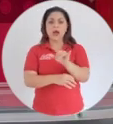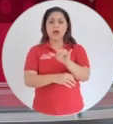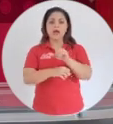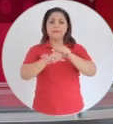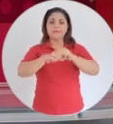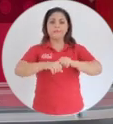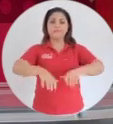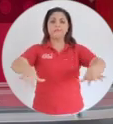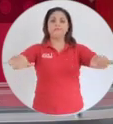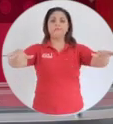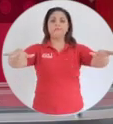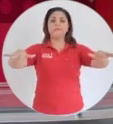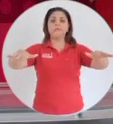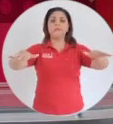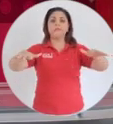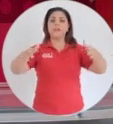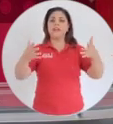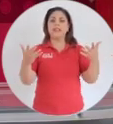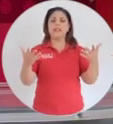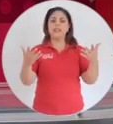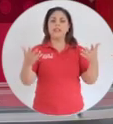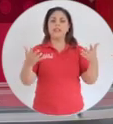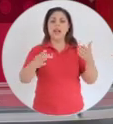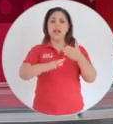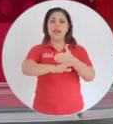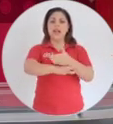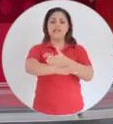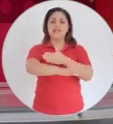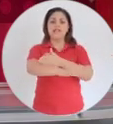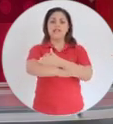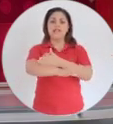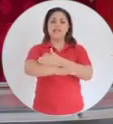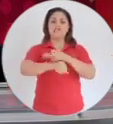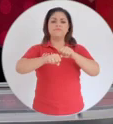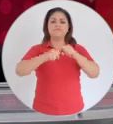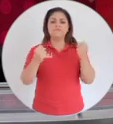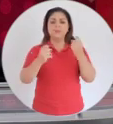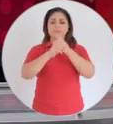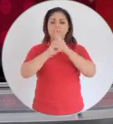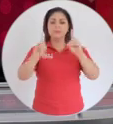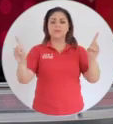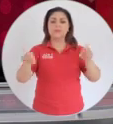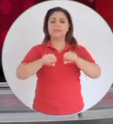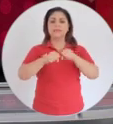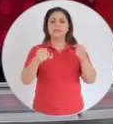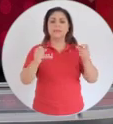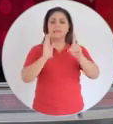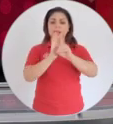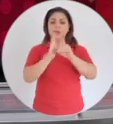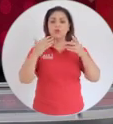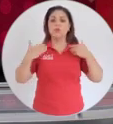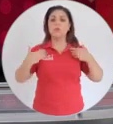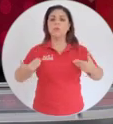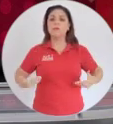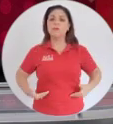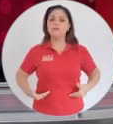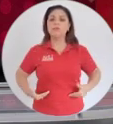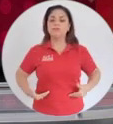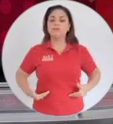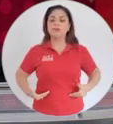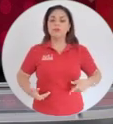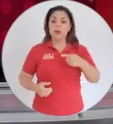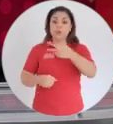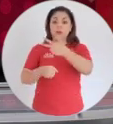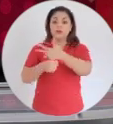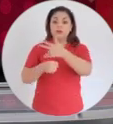insurgencia que dio lugar a un avance democrático y a un avance de los derechos humanos. Sí, en Guatemala se